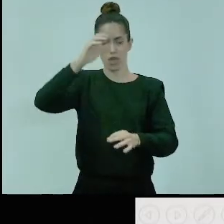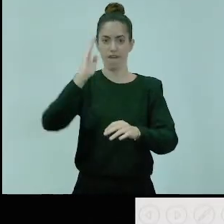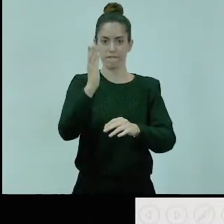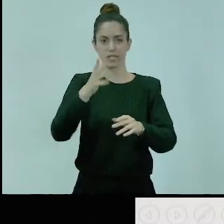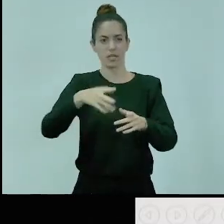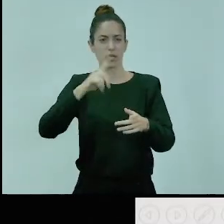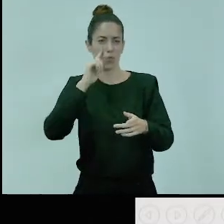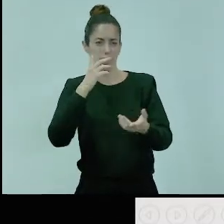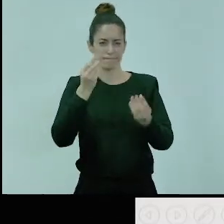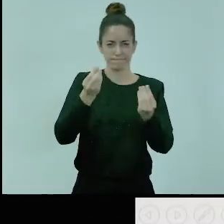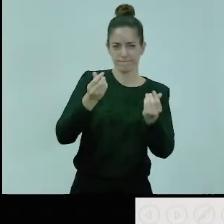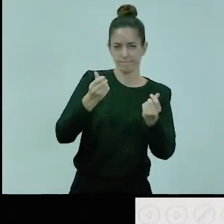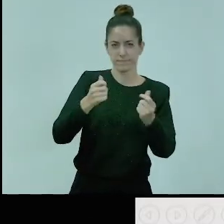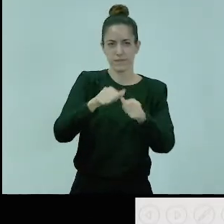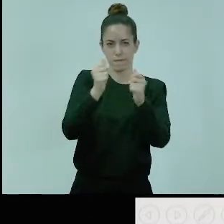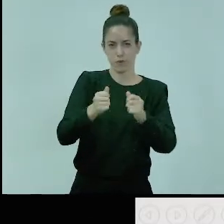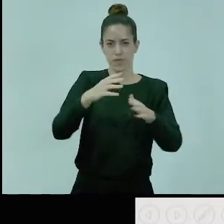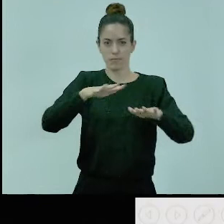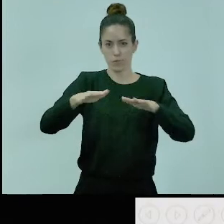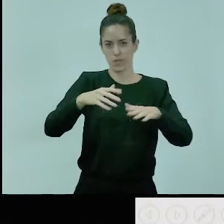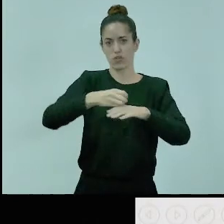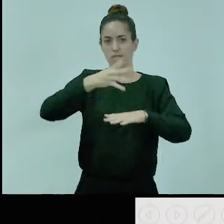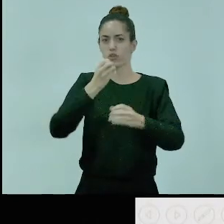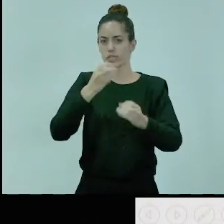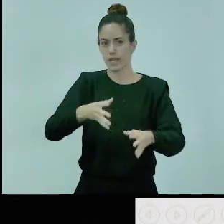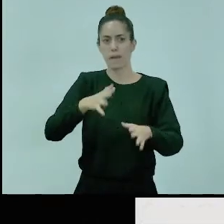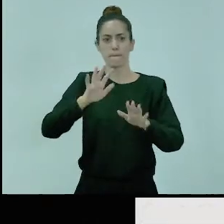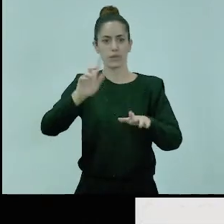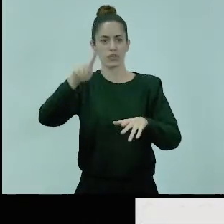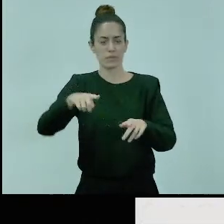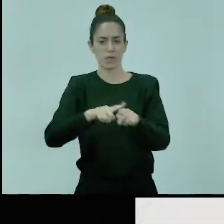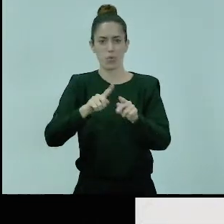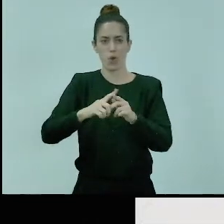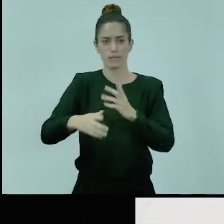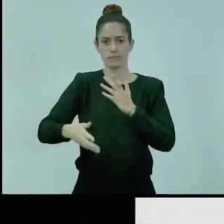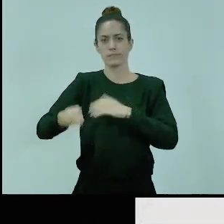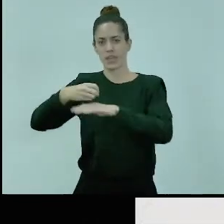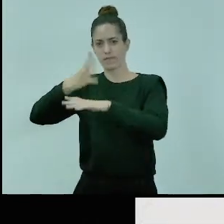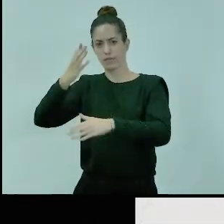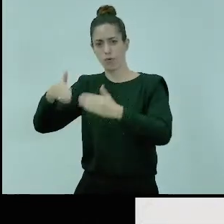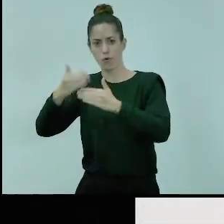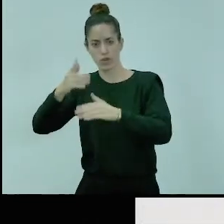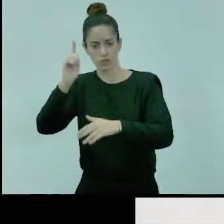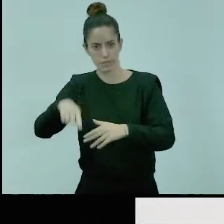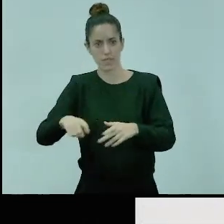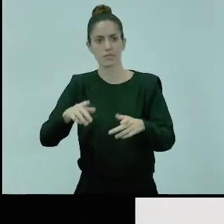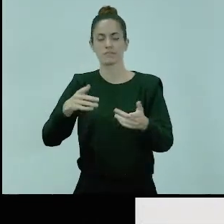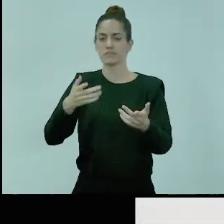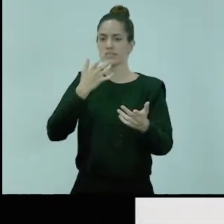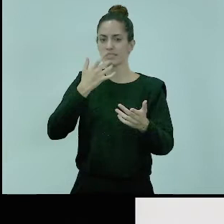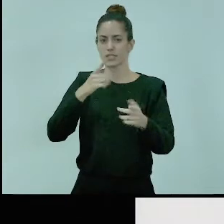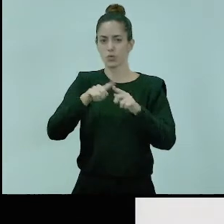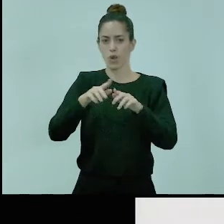dando el modo de vibración del edificio. Pero también en aquellos edificios modernos que tenían